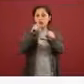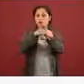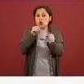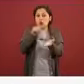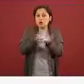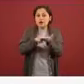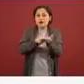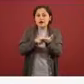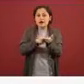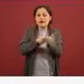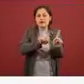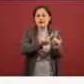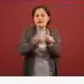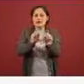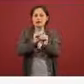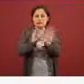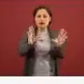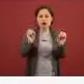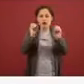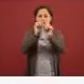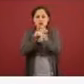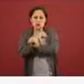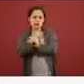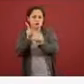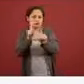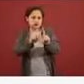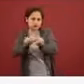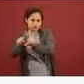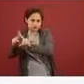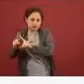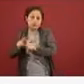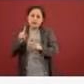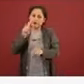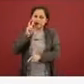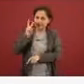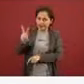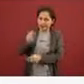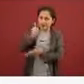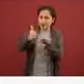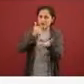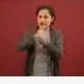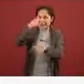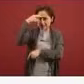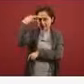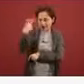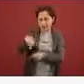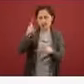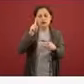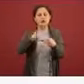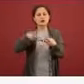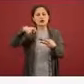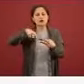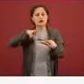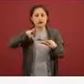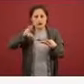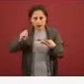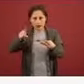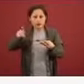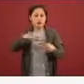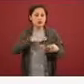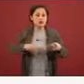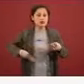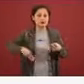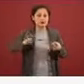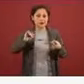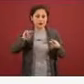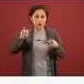Nuevamente vemos a la Ciudad de México, vemos a el estado de Quintana Roo por el municipio de Benito Juárez, vemos a